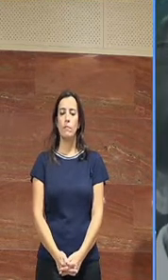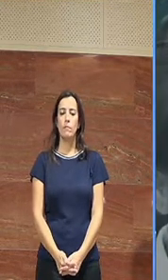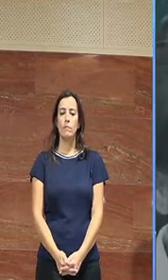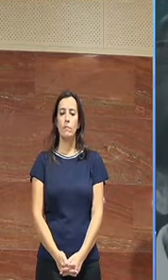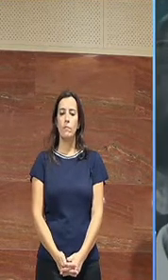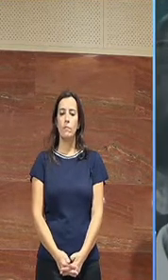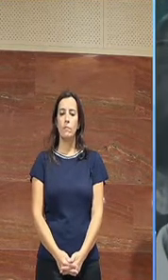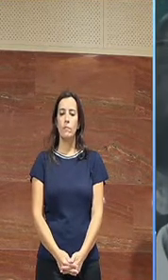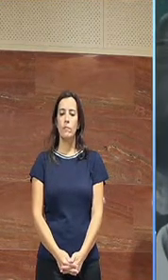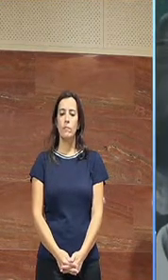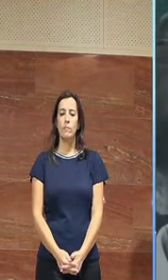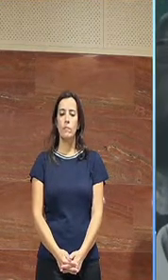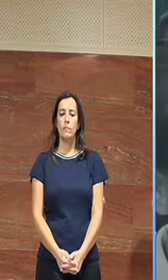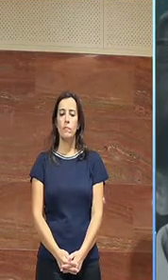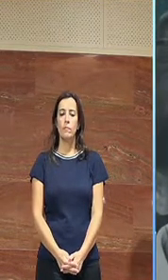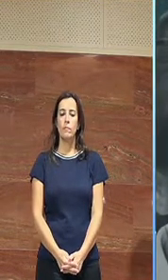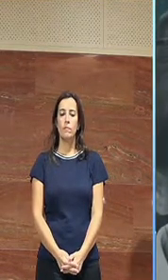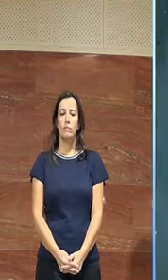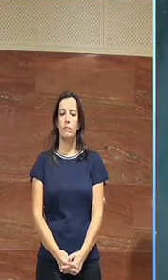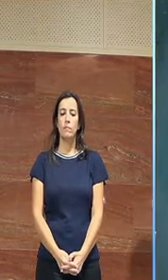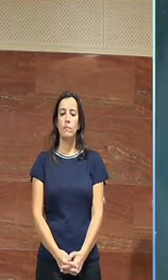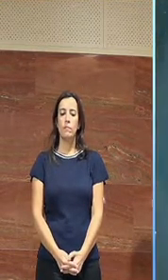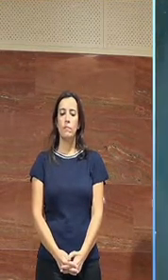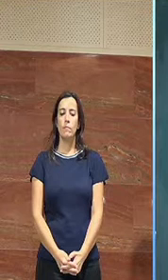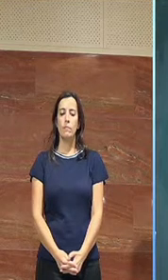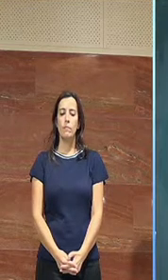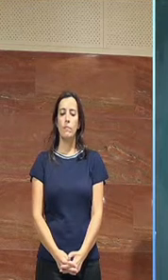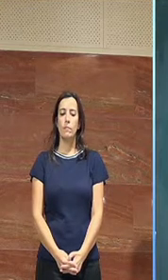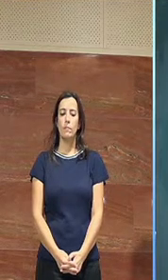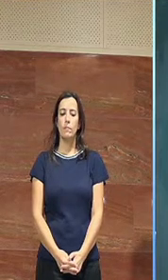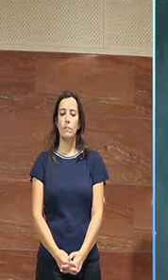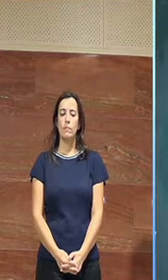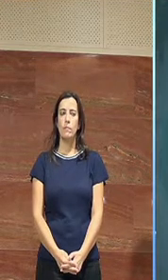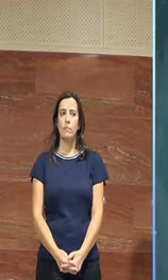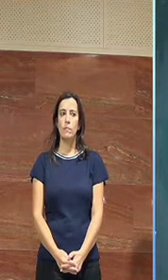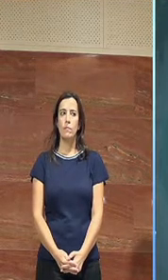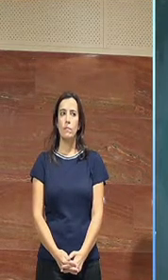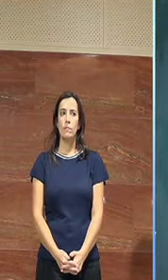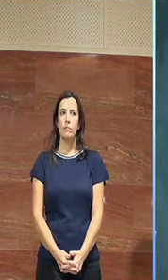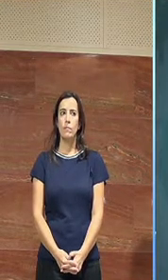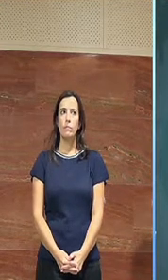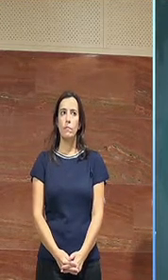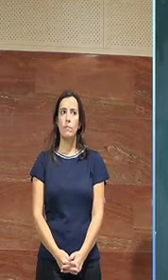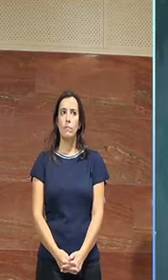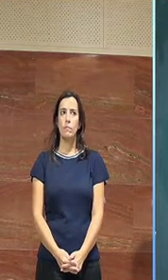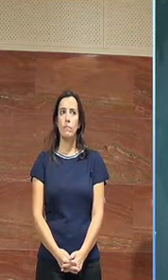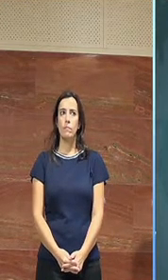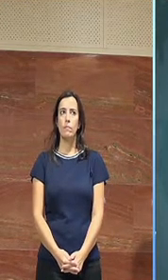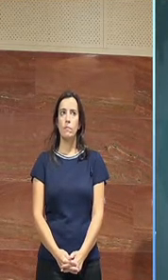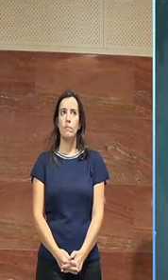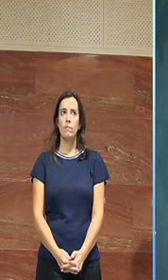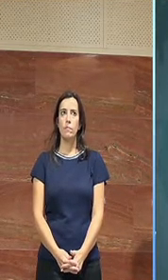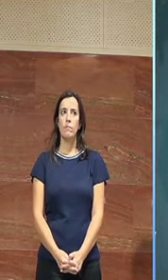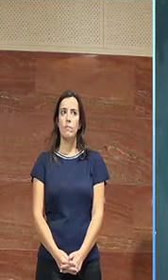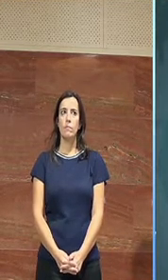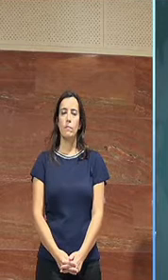Este cambio es sin lugar a duda positivo a nivel global. Hoy en día, otros países en vía de desarrollo pueden seguir el ejemplo de